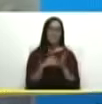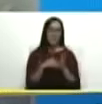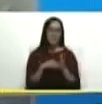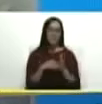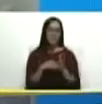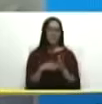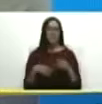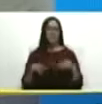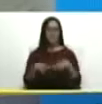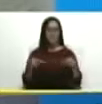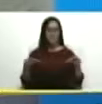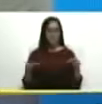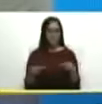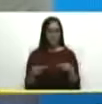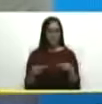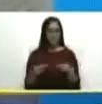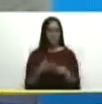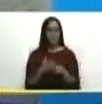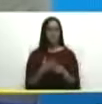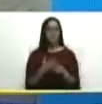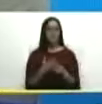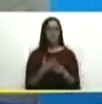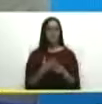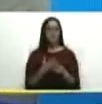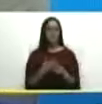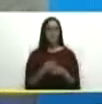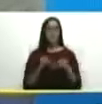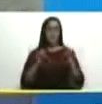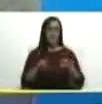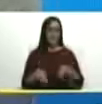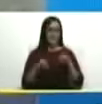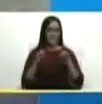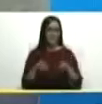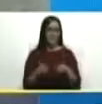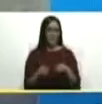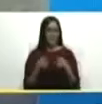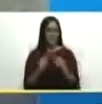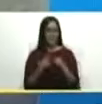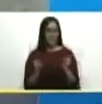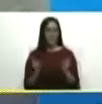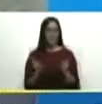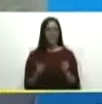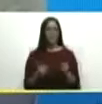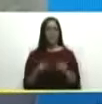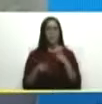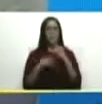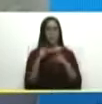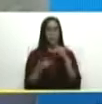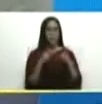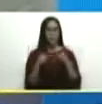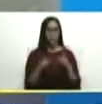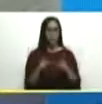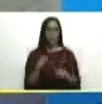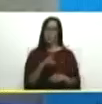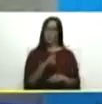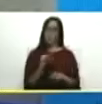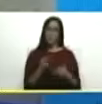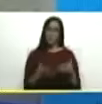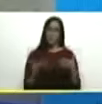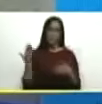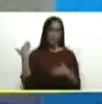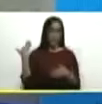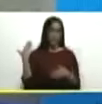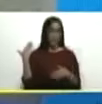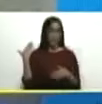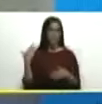hectáreas de para siembra de distintos rubros. Eso no se había logrado, pero no solamente que